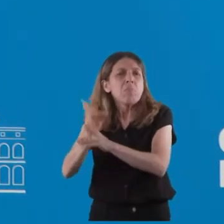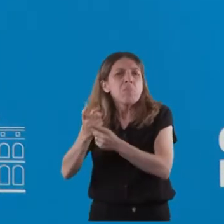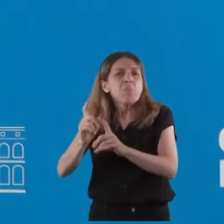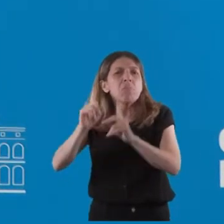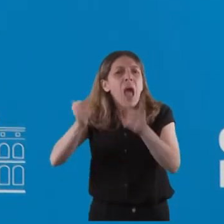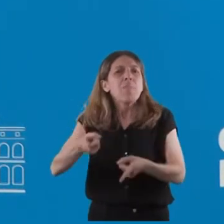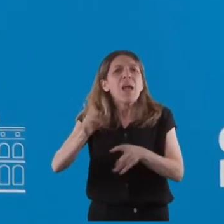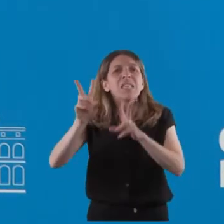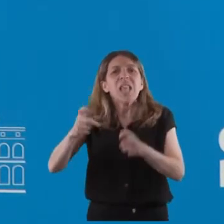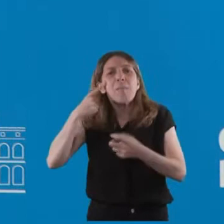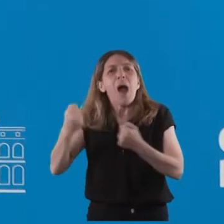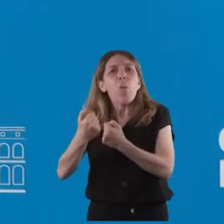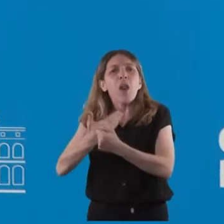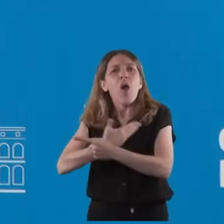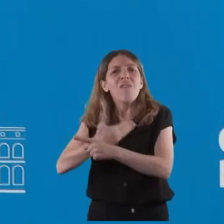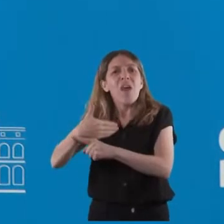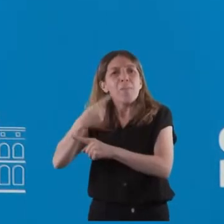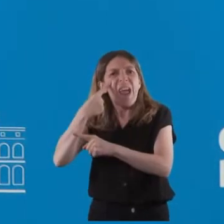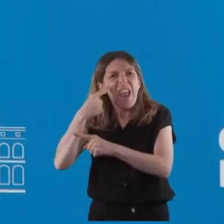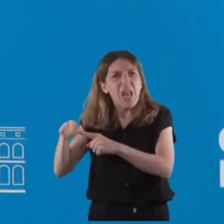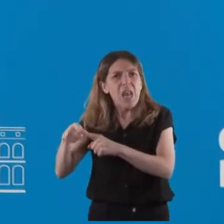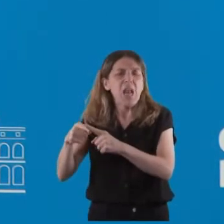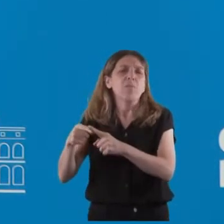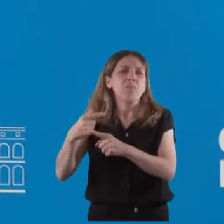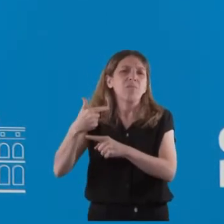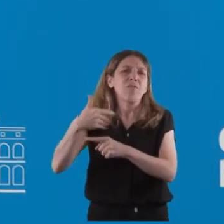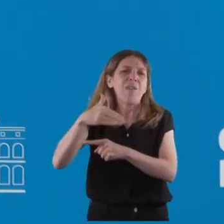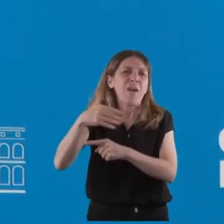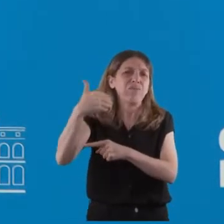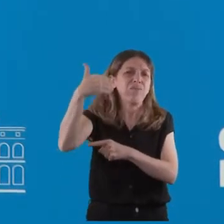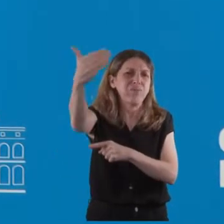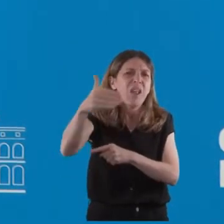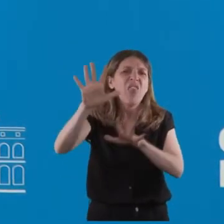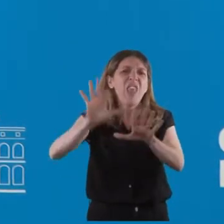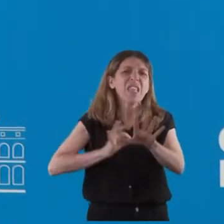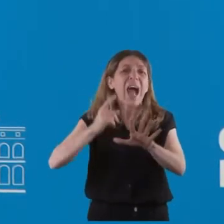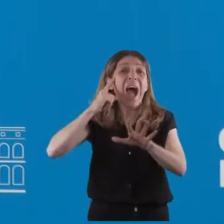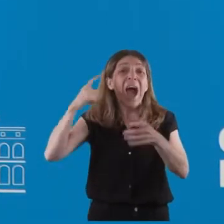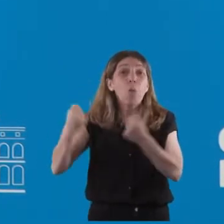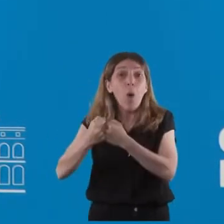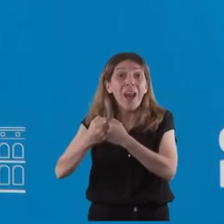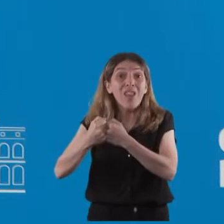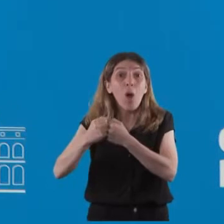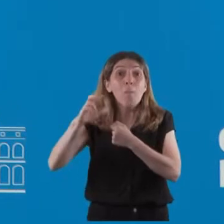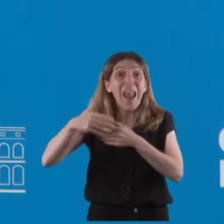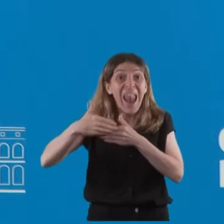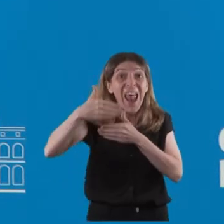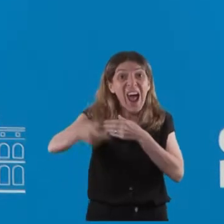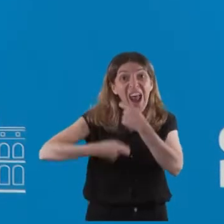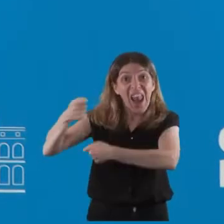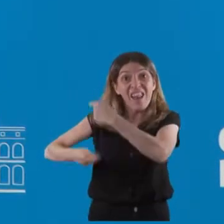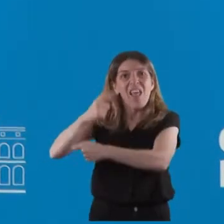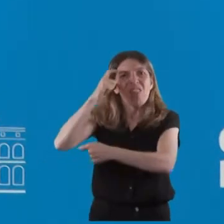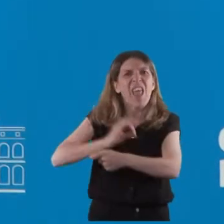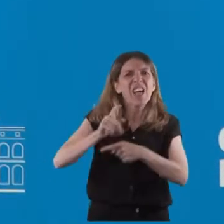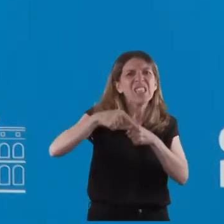con el fondo monetario internacional habla de algo que vamos a tener que llevar adelante durante los próximos 10 años y durante esos 10 años pueden pasar muchas cosas